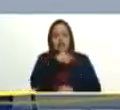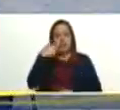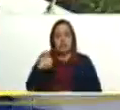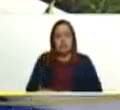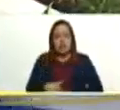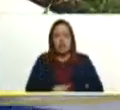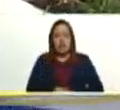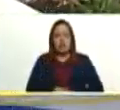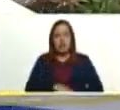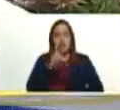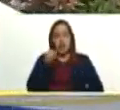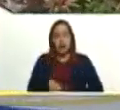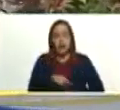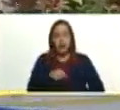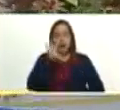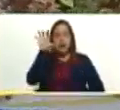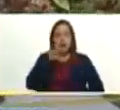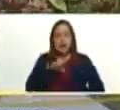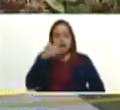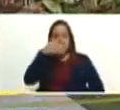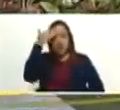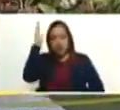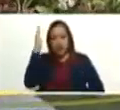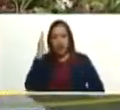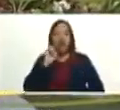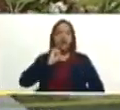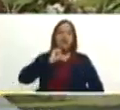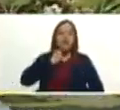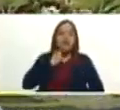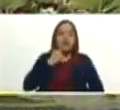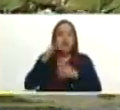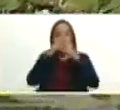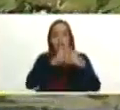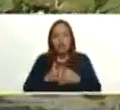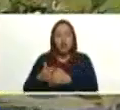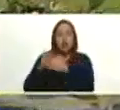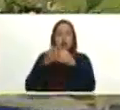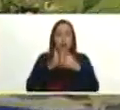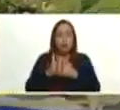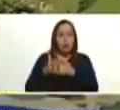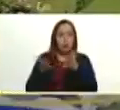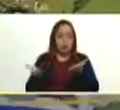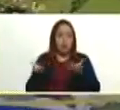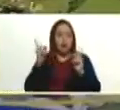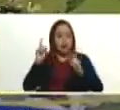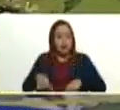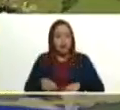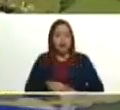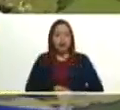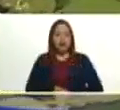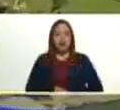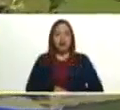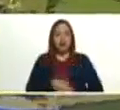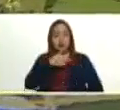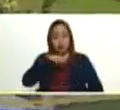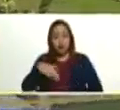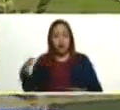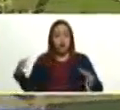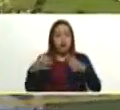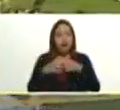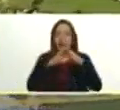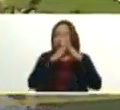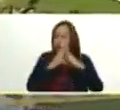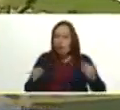con el Medio Oriente, con Rusia, con Estados Unidos, en Norteamérica también. Vamos a reunirnos con